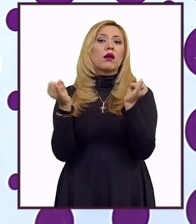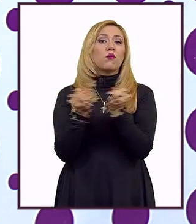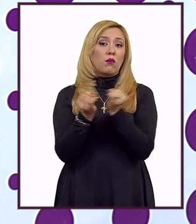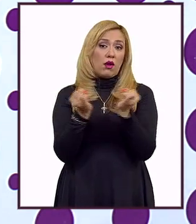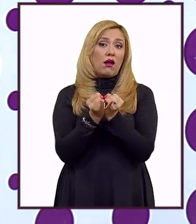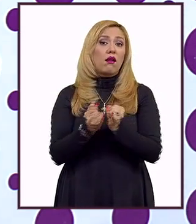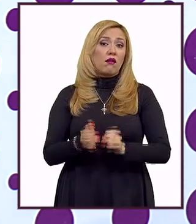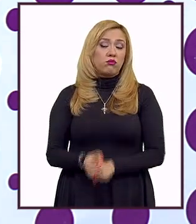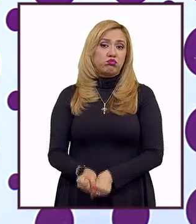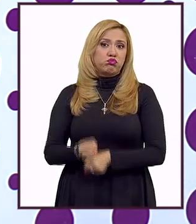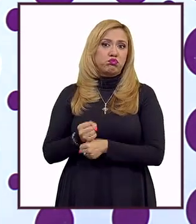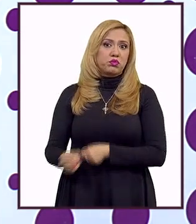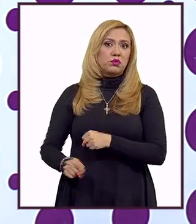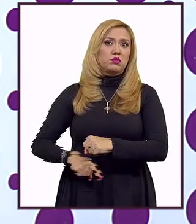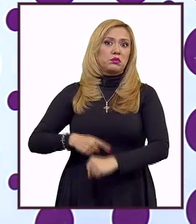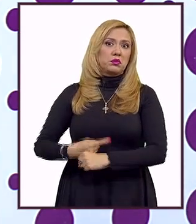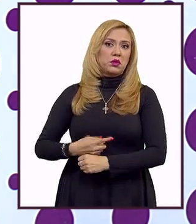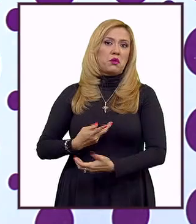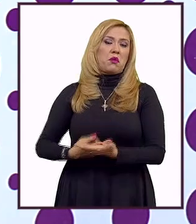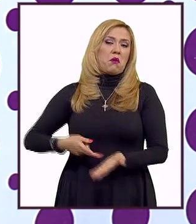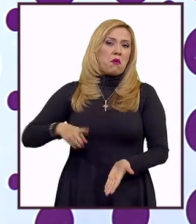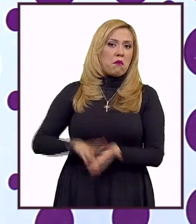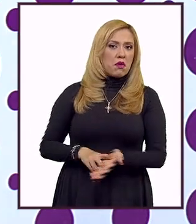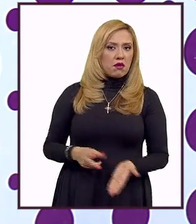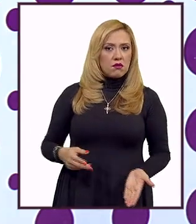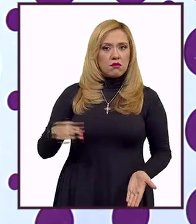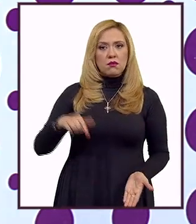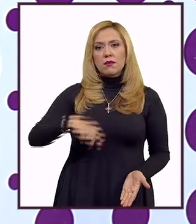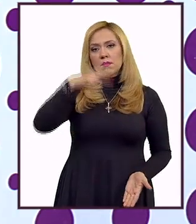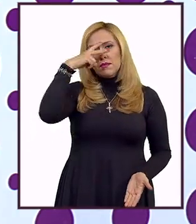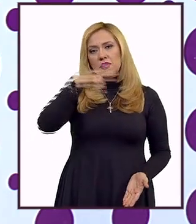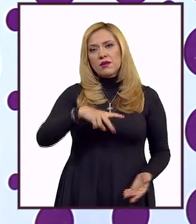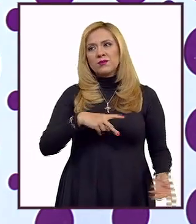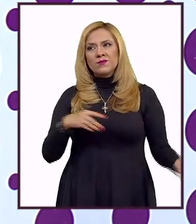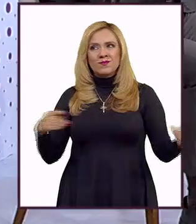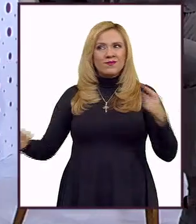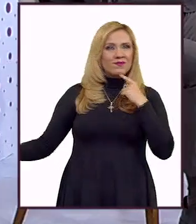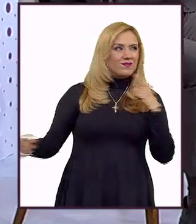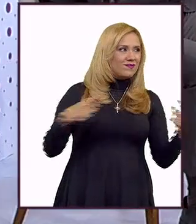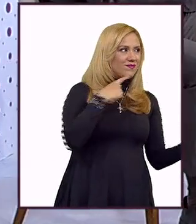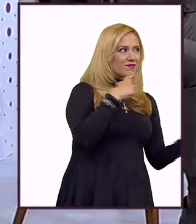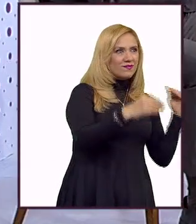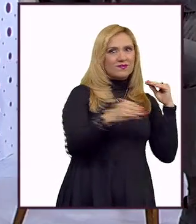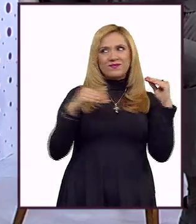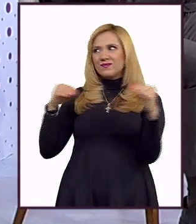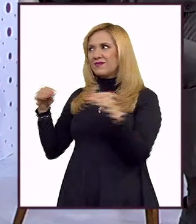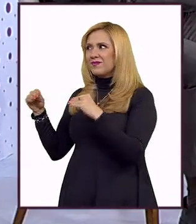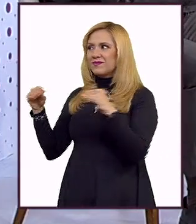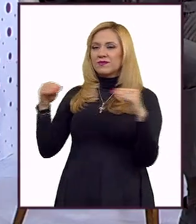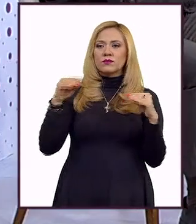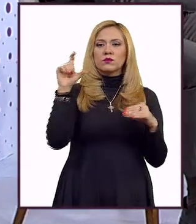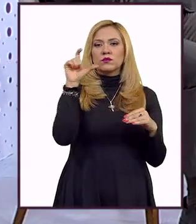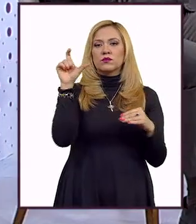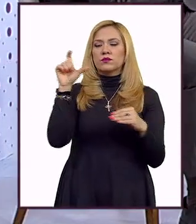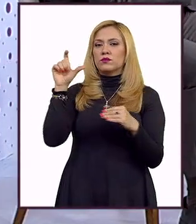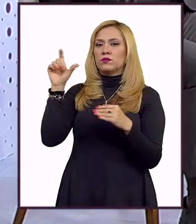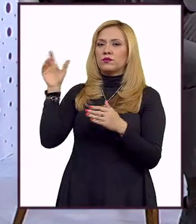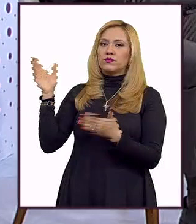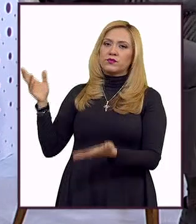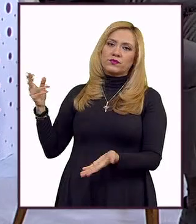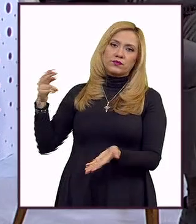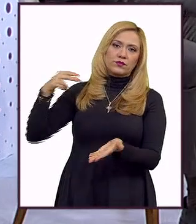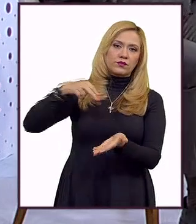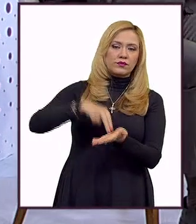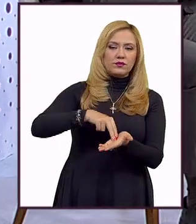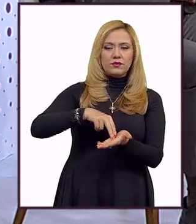¿no? Ahora, en México hay un debate sobre cómo la tortura, cuando vino Juan Méndez, planteó Juan Méndez,